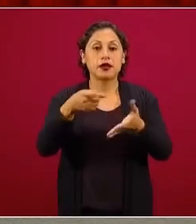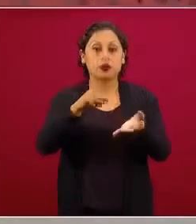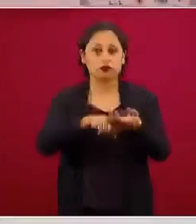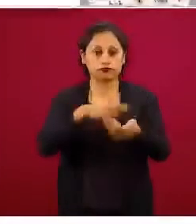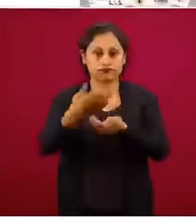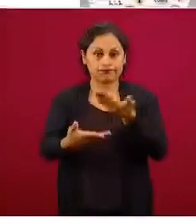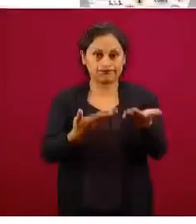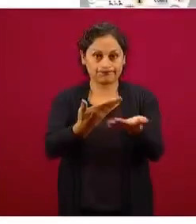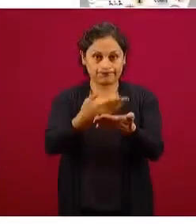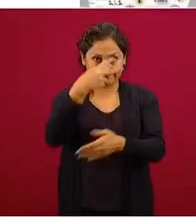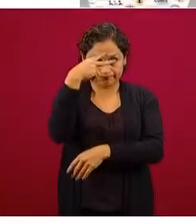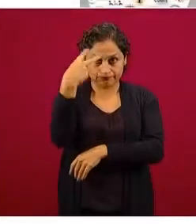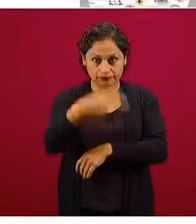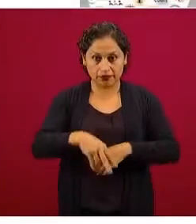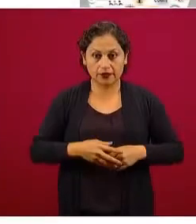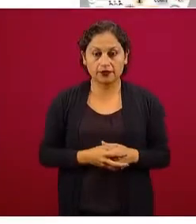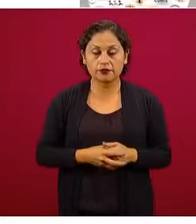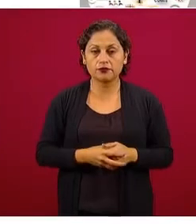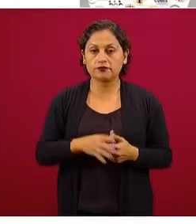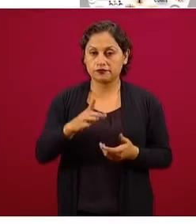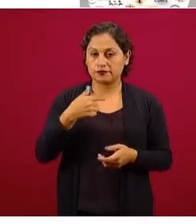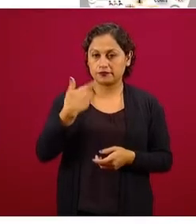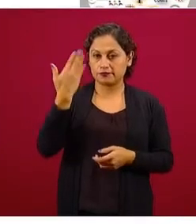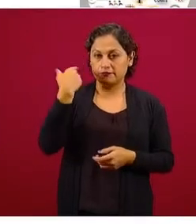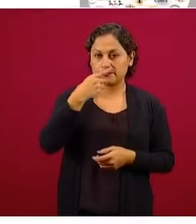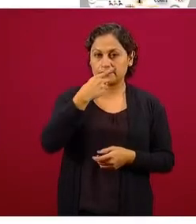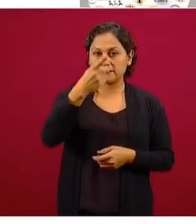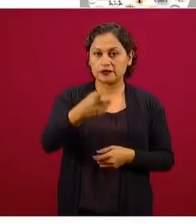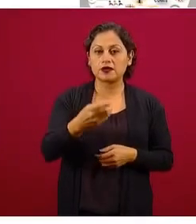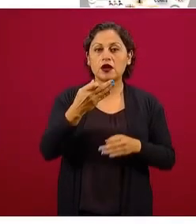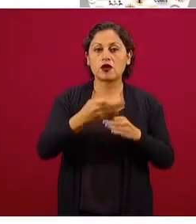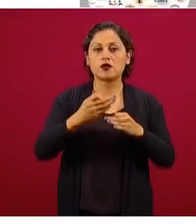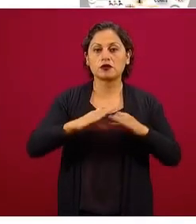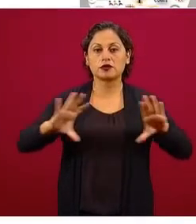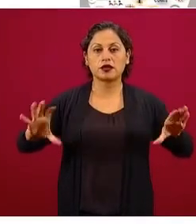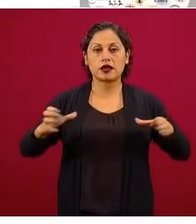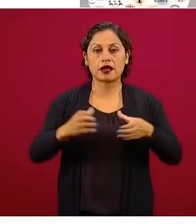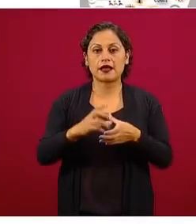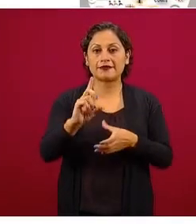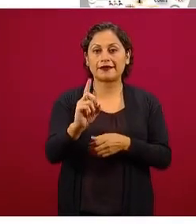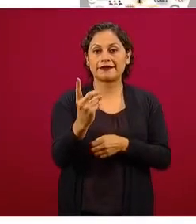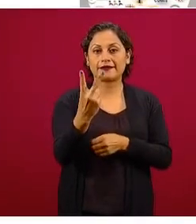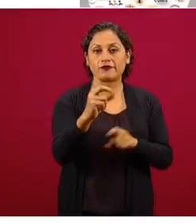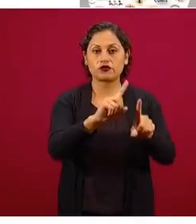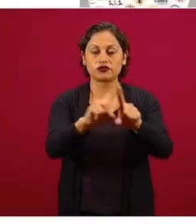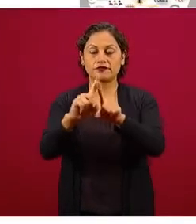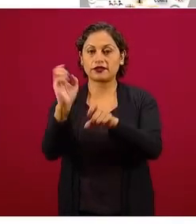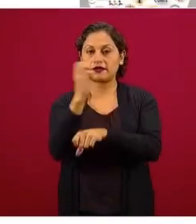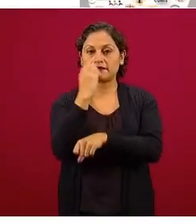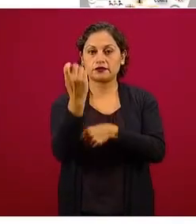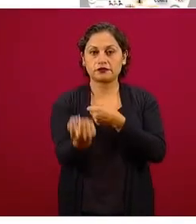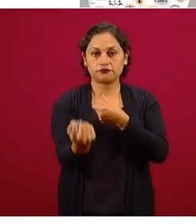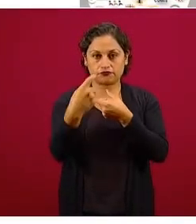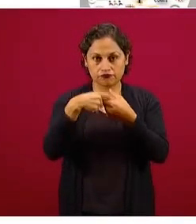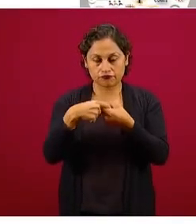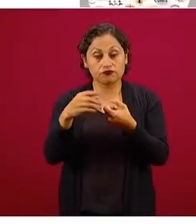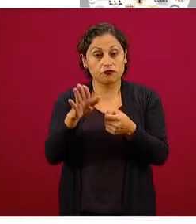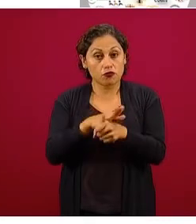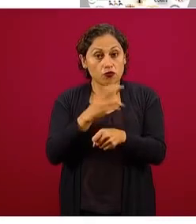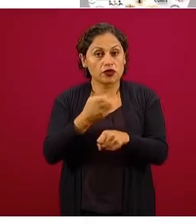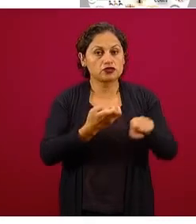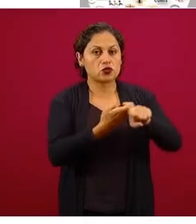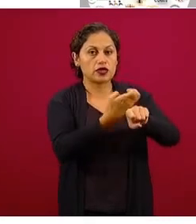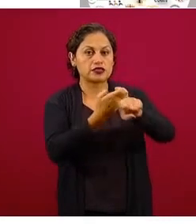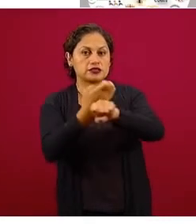les decía anteriormente, estamos integrados por 32 colegios, por lo tanto podemos tener una participación por cada